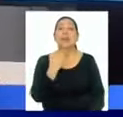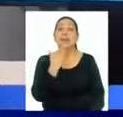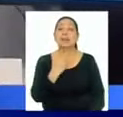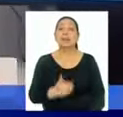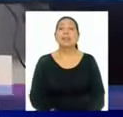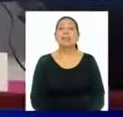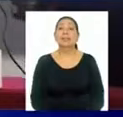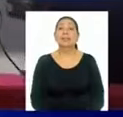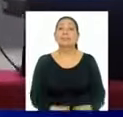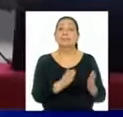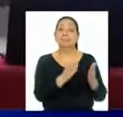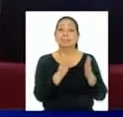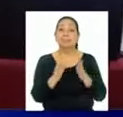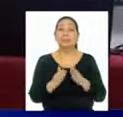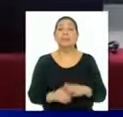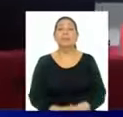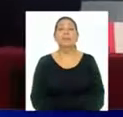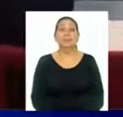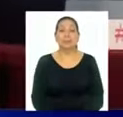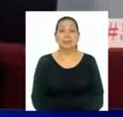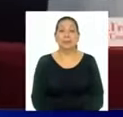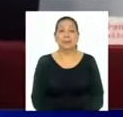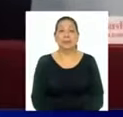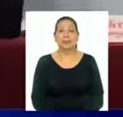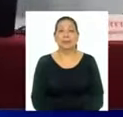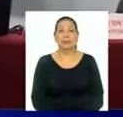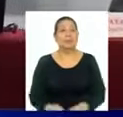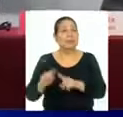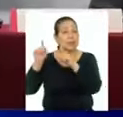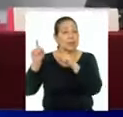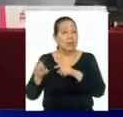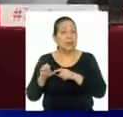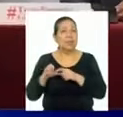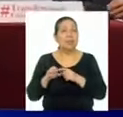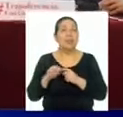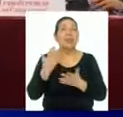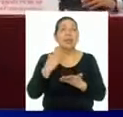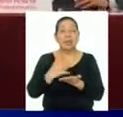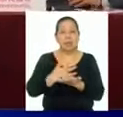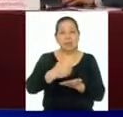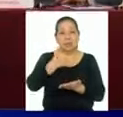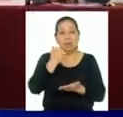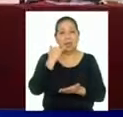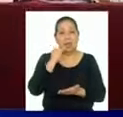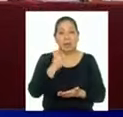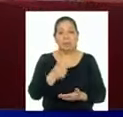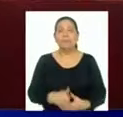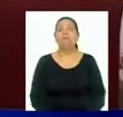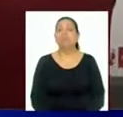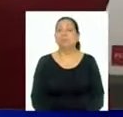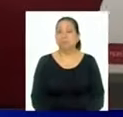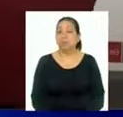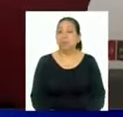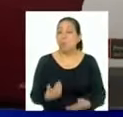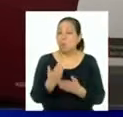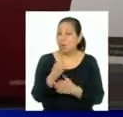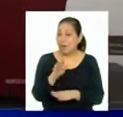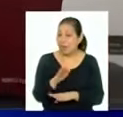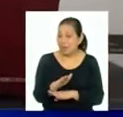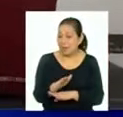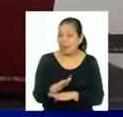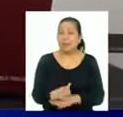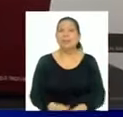gracias. Vamos con Javier Arnao, de Radio Huacachina, en Ica. Muy buenas tardes, señor ministro